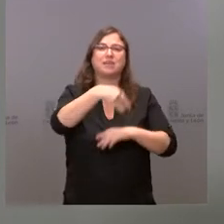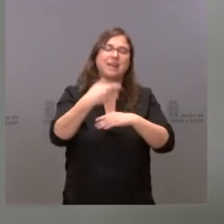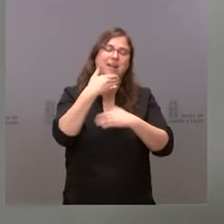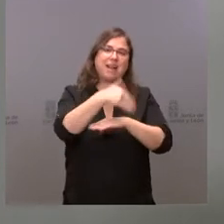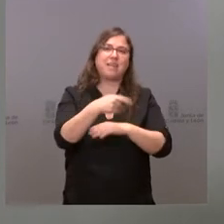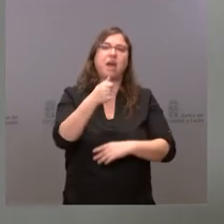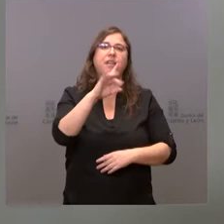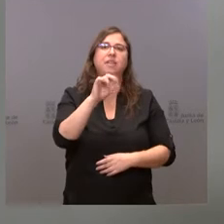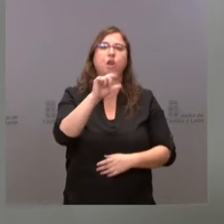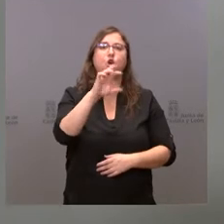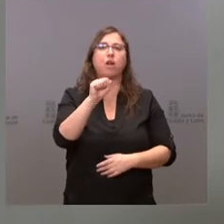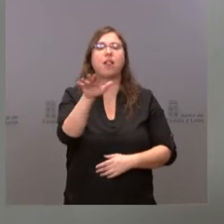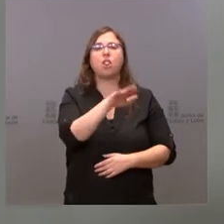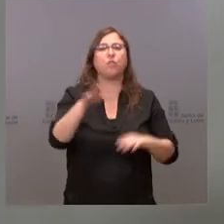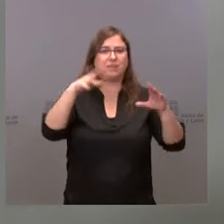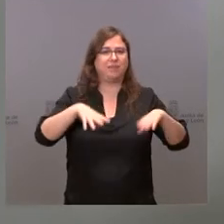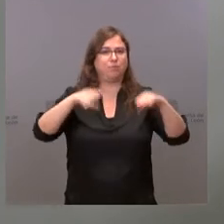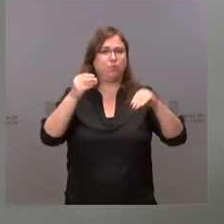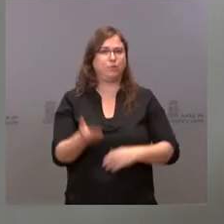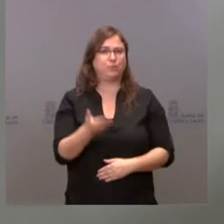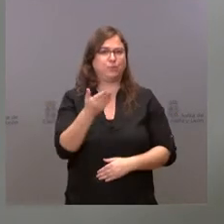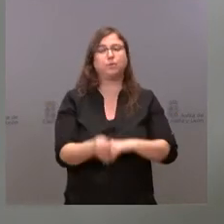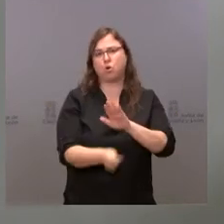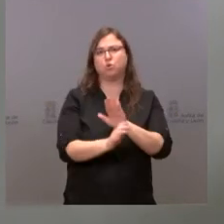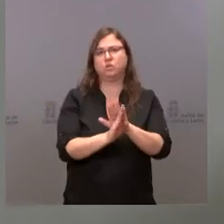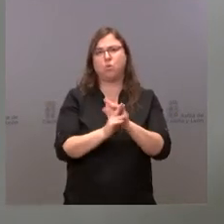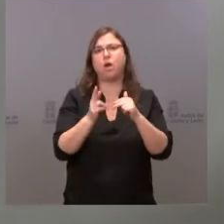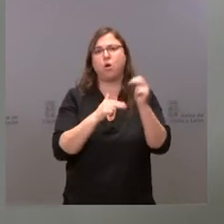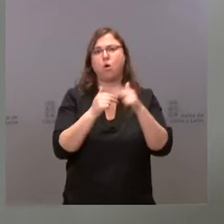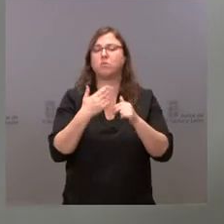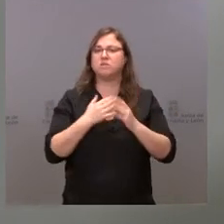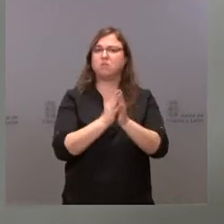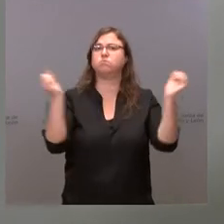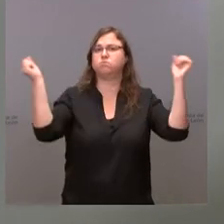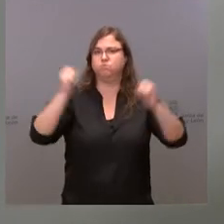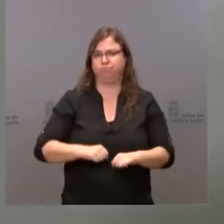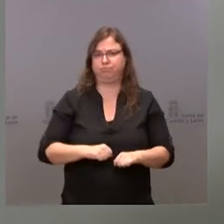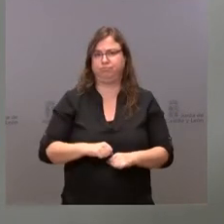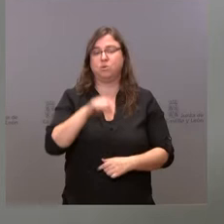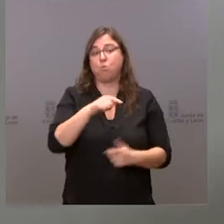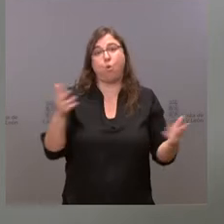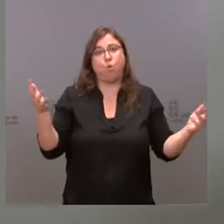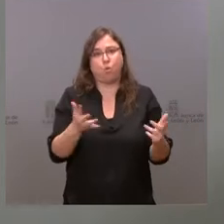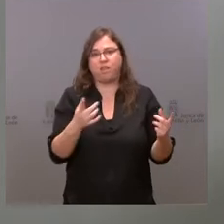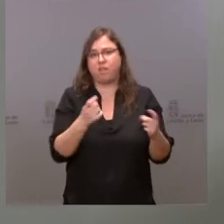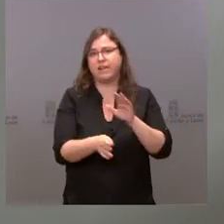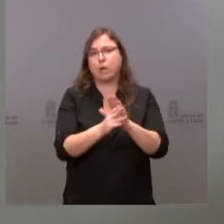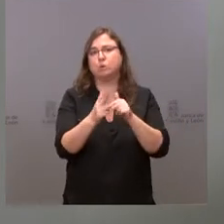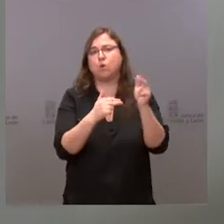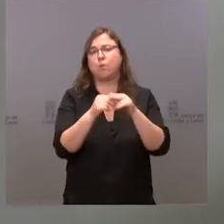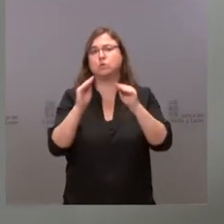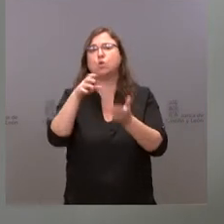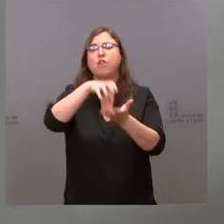y que sacamos adelante una vez que se ha producido a esta resolución de urgencia para la licitación